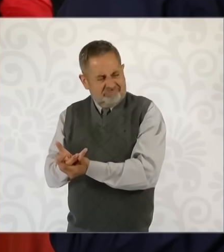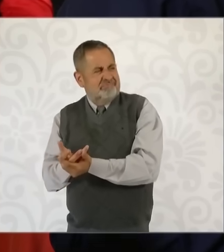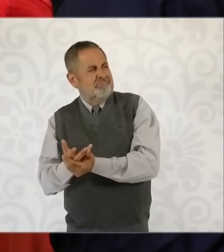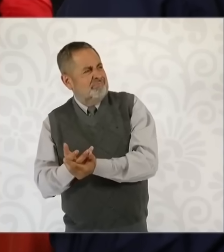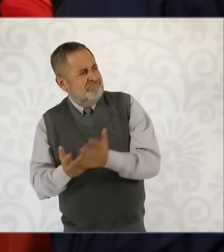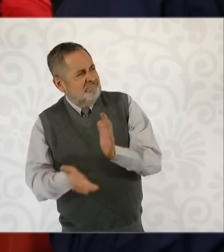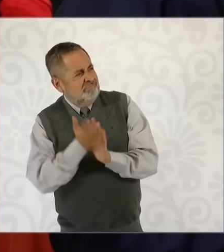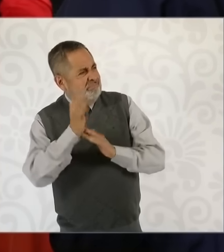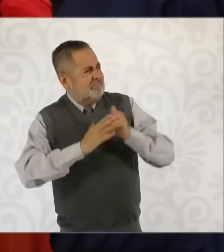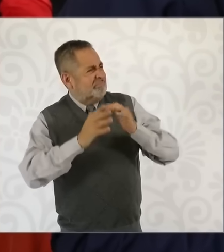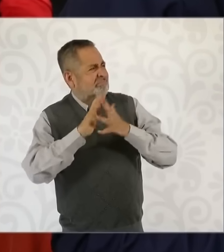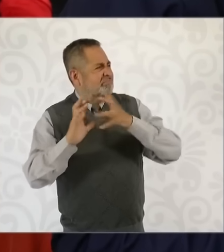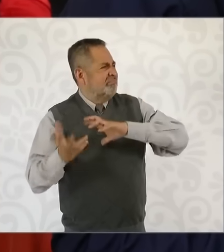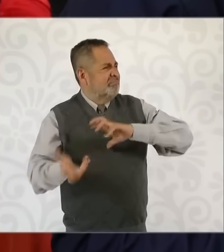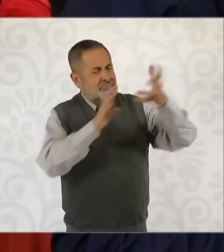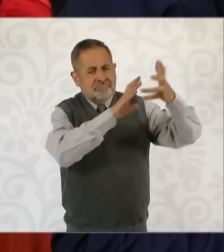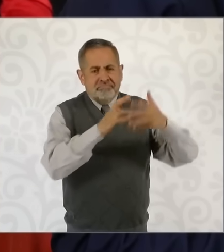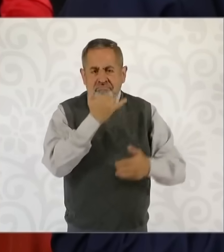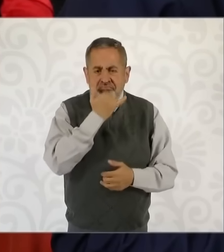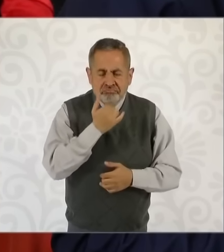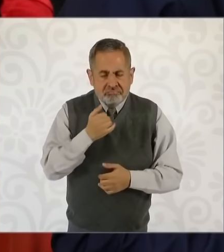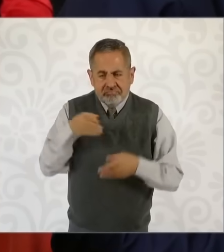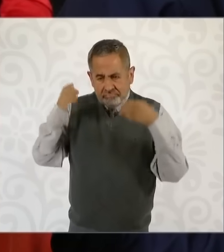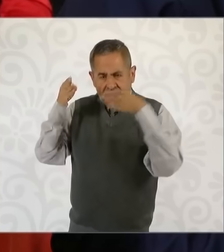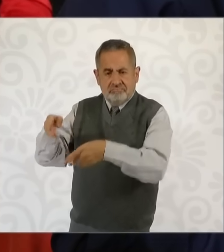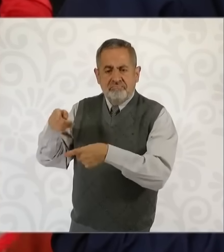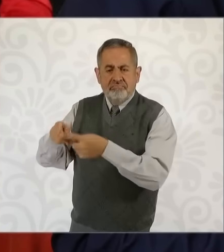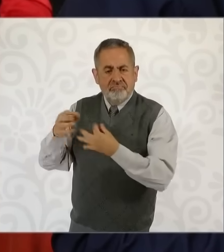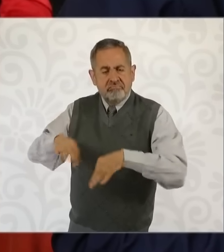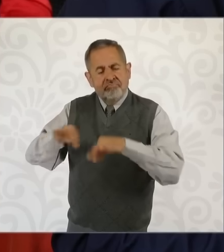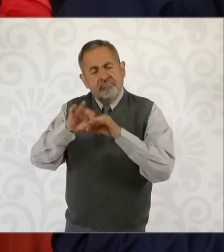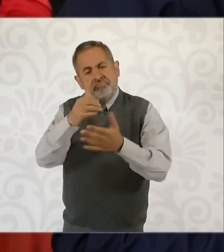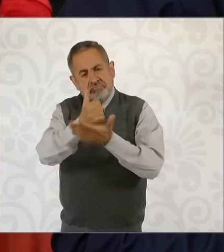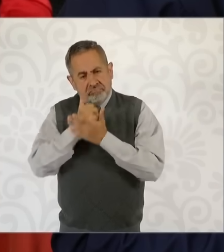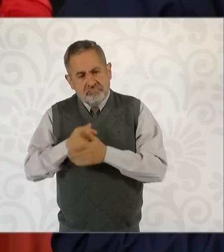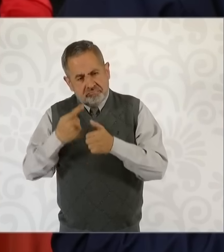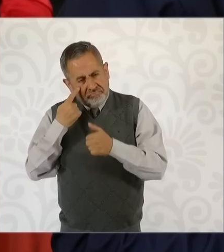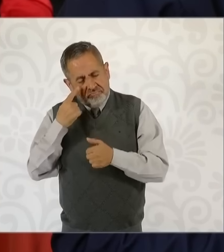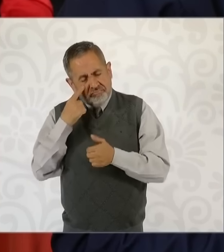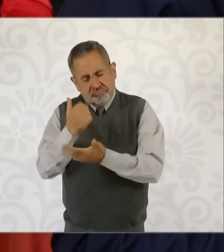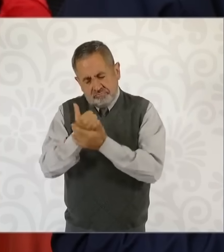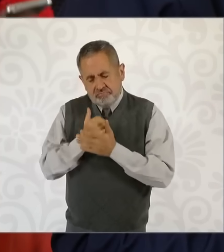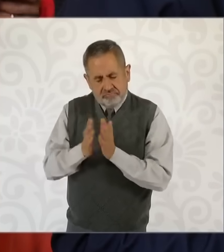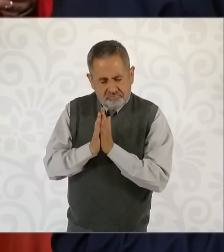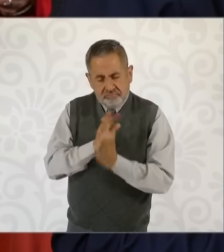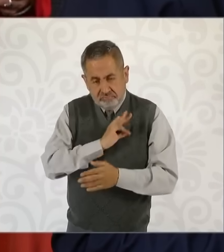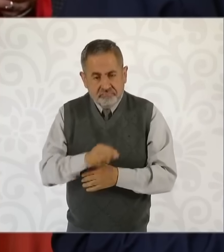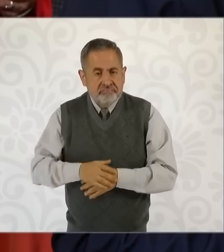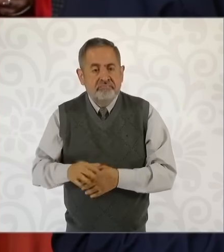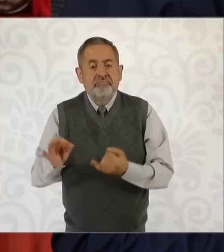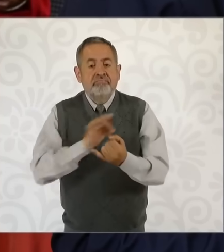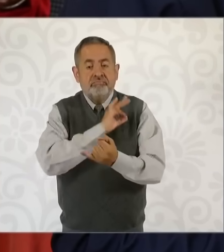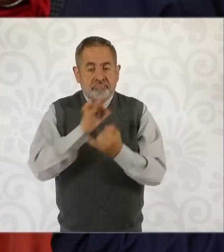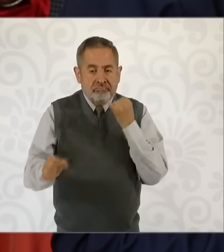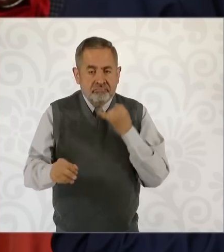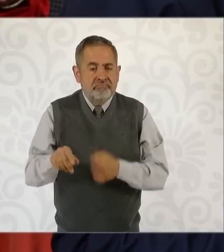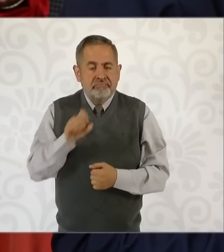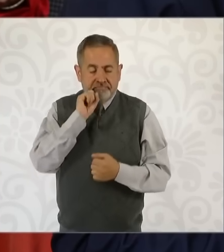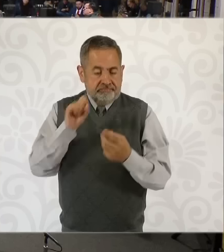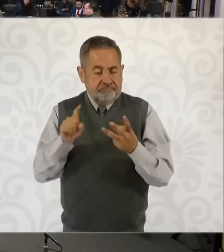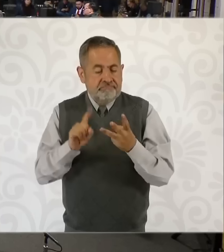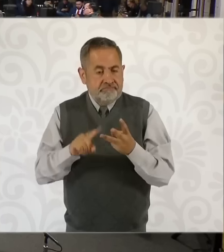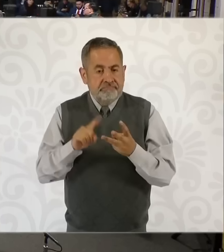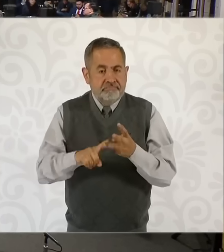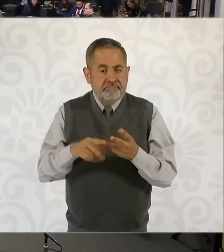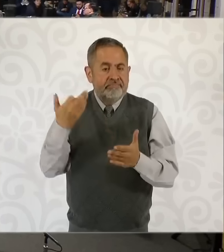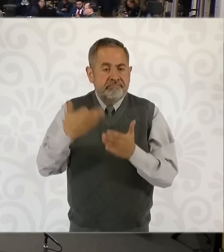Y quisiera que en este caso muy en particular también nos ayudaran, sí, Presidenta. Y finalmente tengo un asunto muy